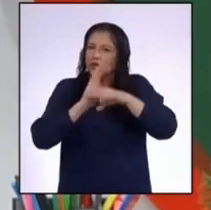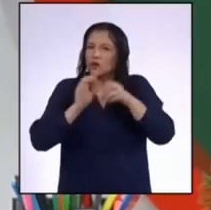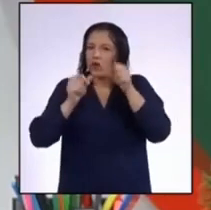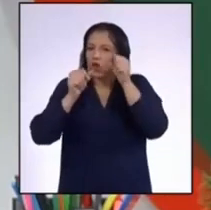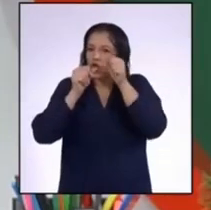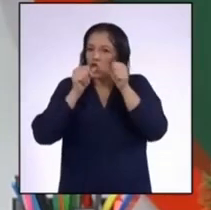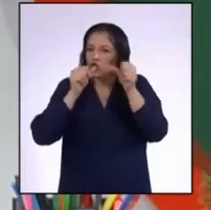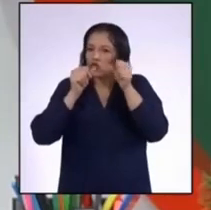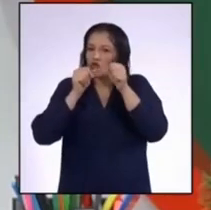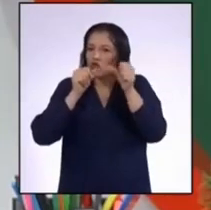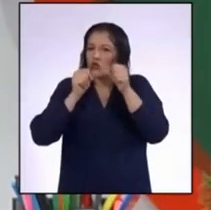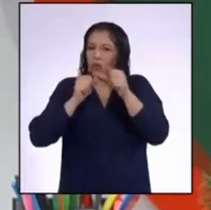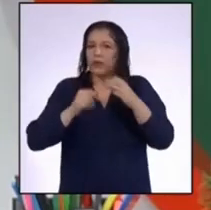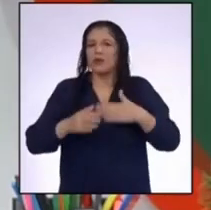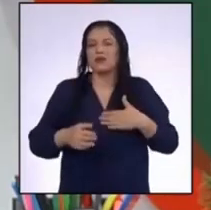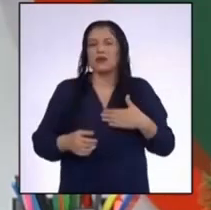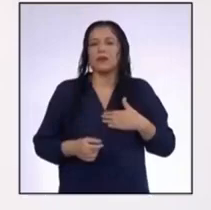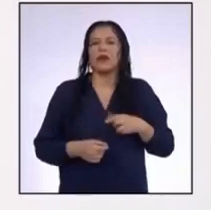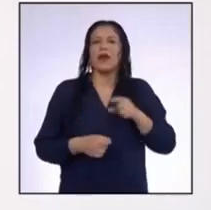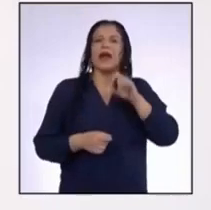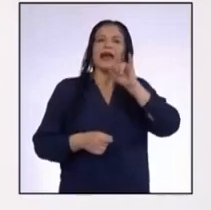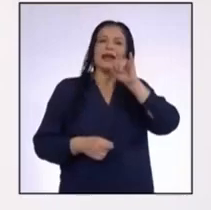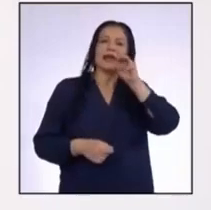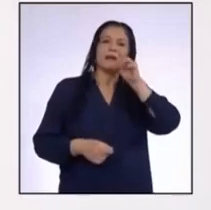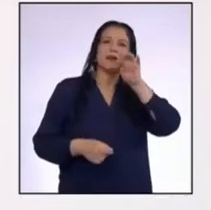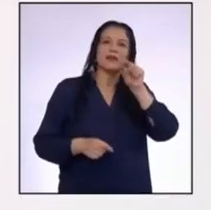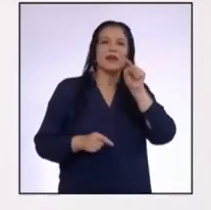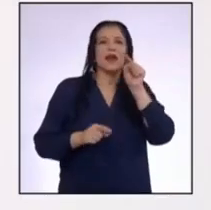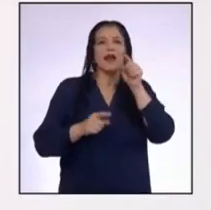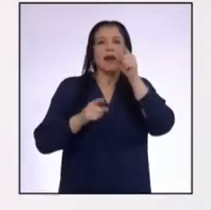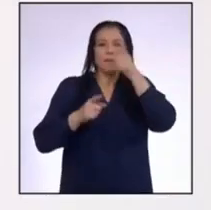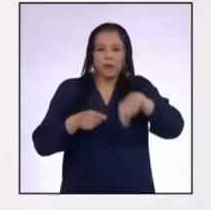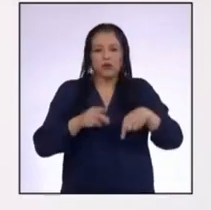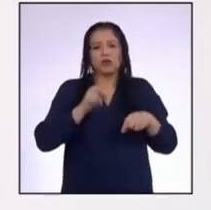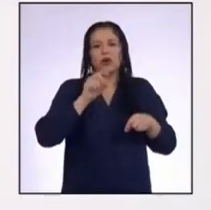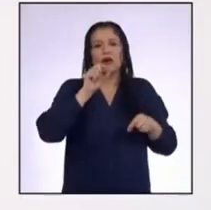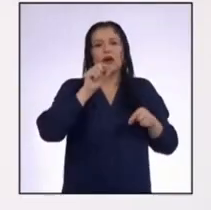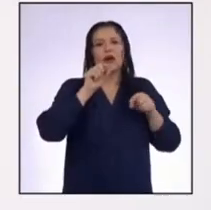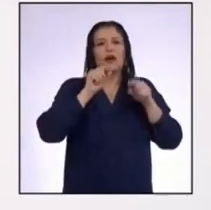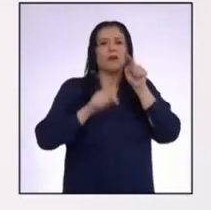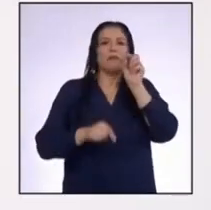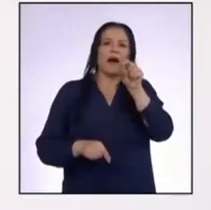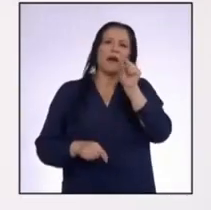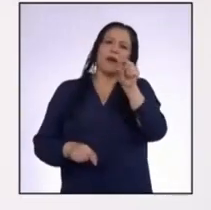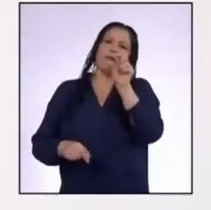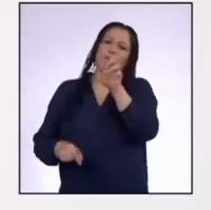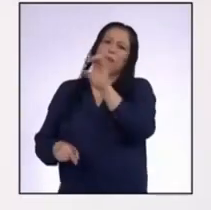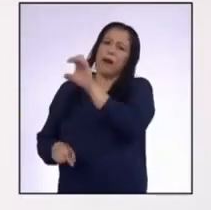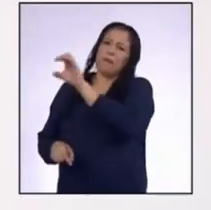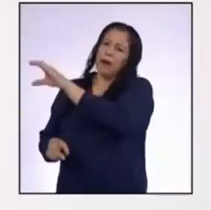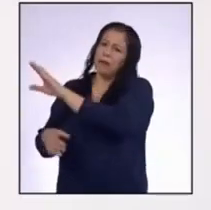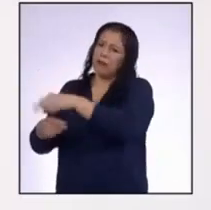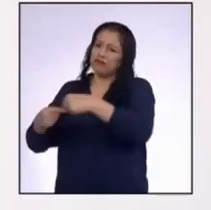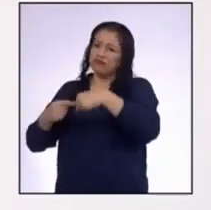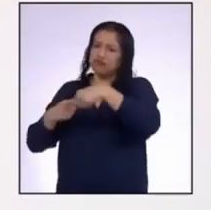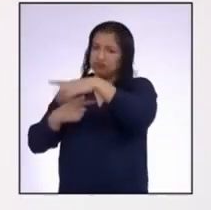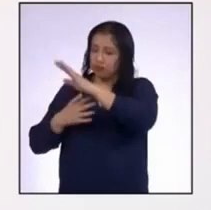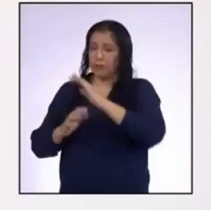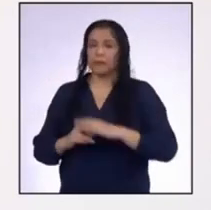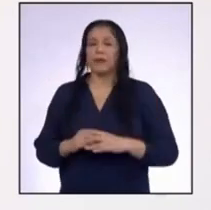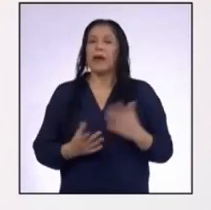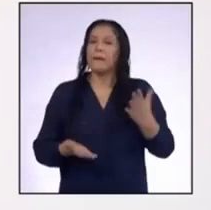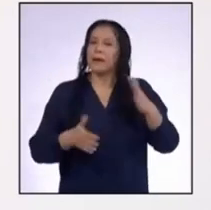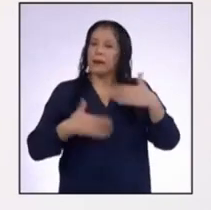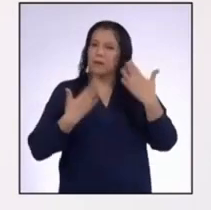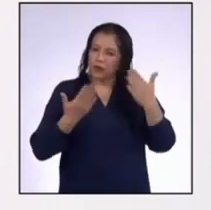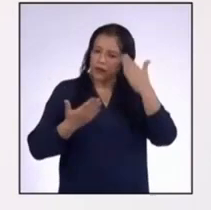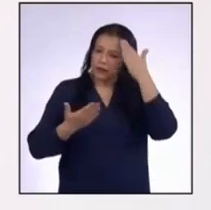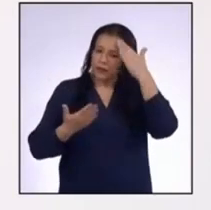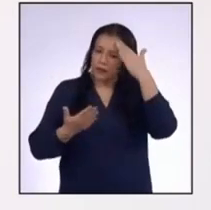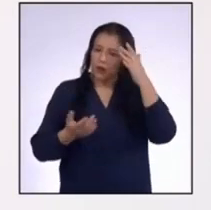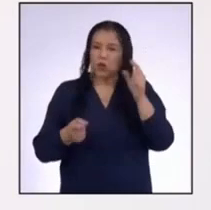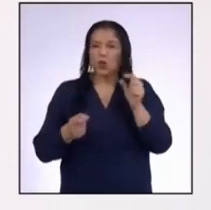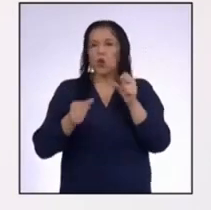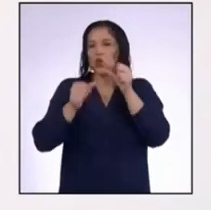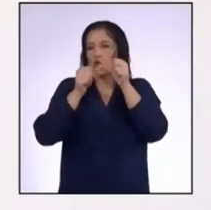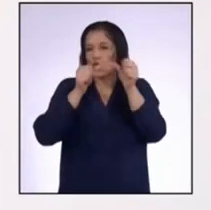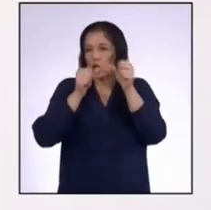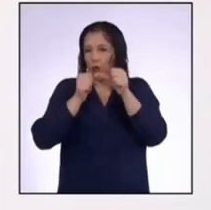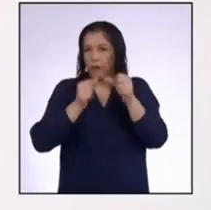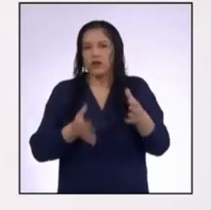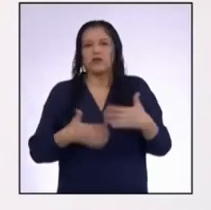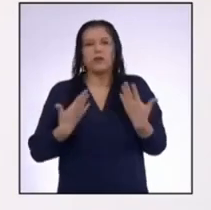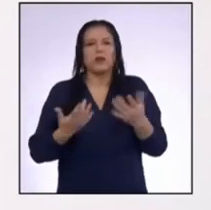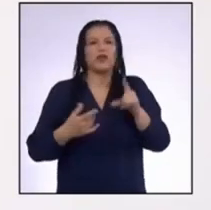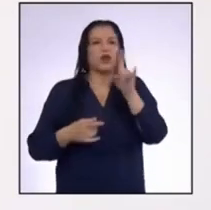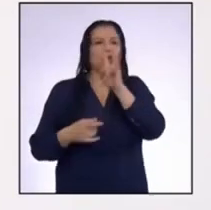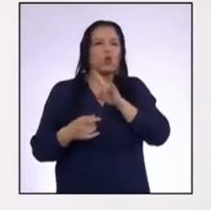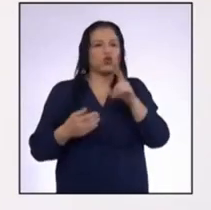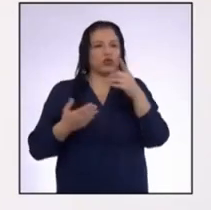cifras decimales de mi IMC. Tienes razón, qué bueno que me has hecho acordar. Para aproximar un número decimal, se puede